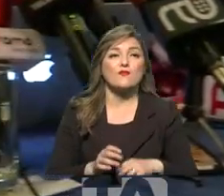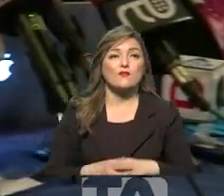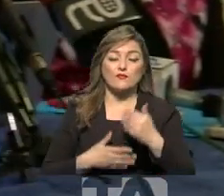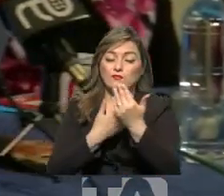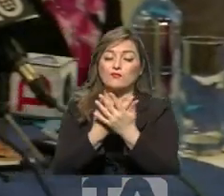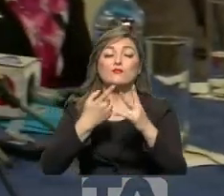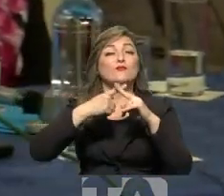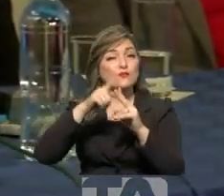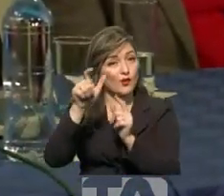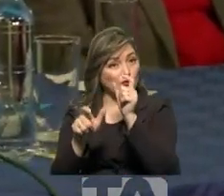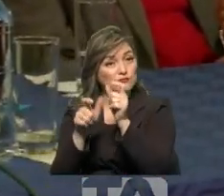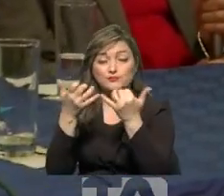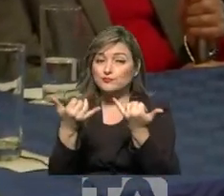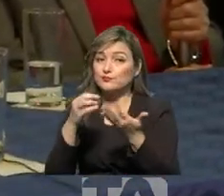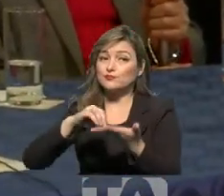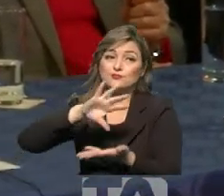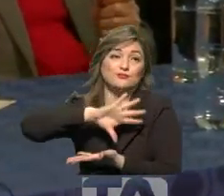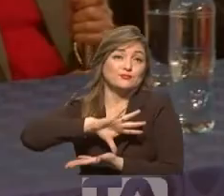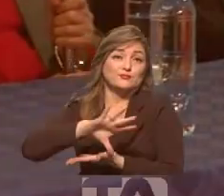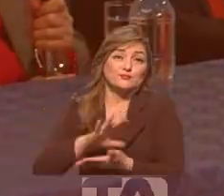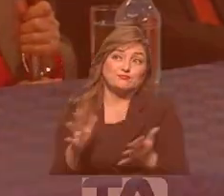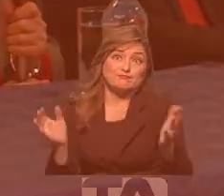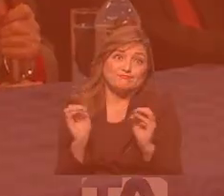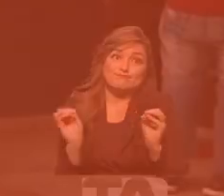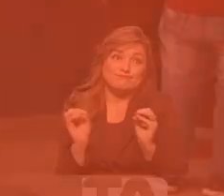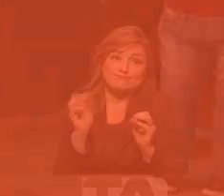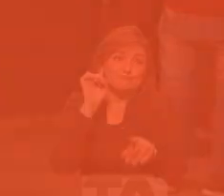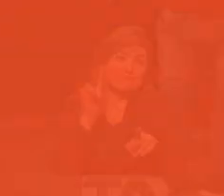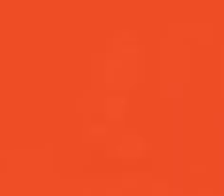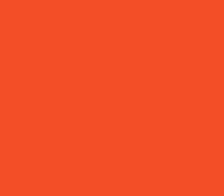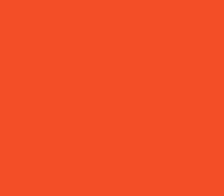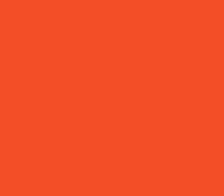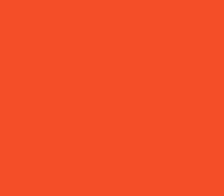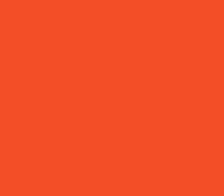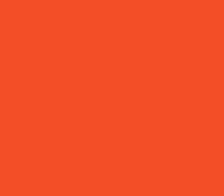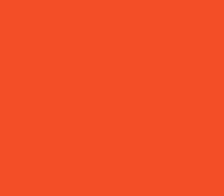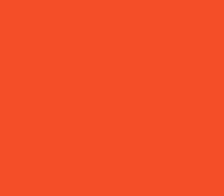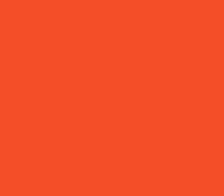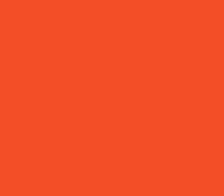iniciativa ciudadana y que hoy la Asamblea dejó en nada. En Quito, Andrea Samaniego, 24.